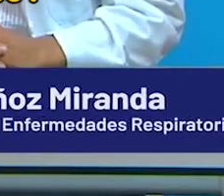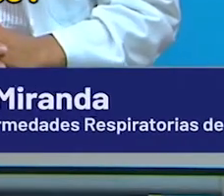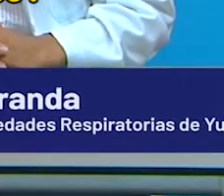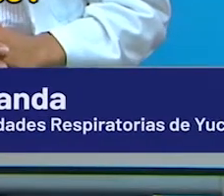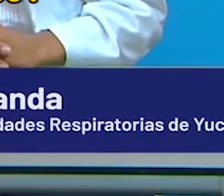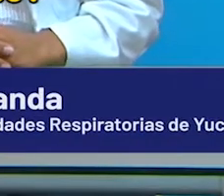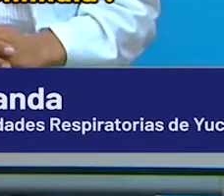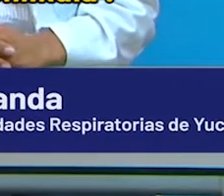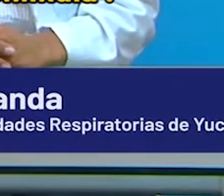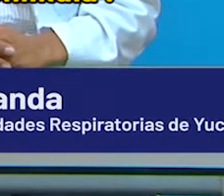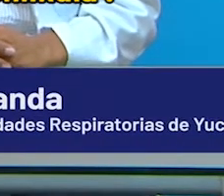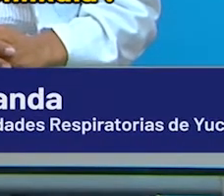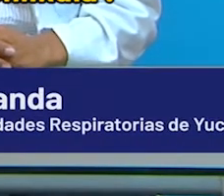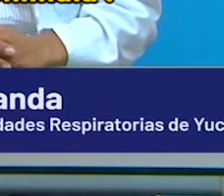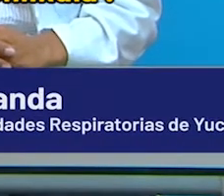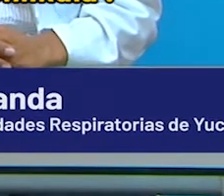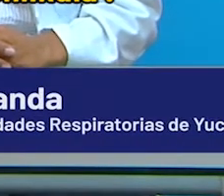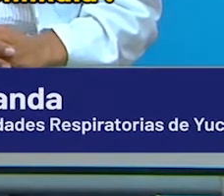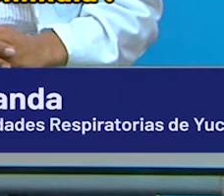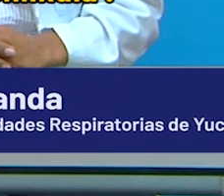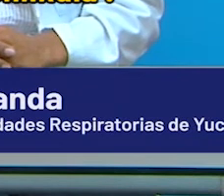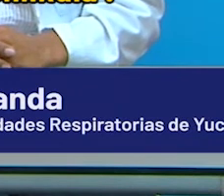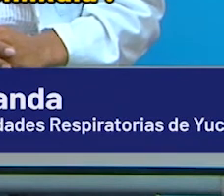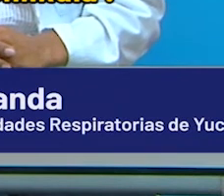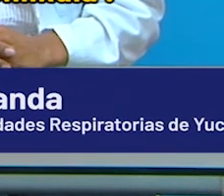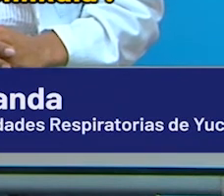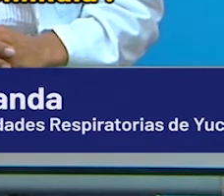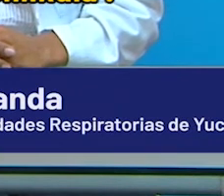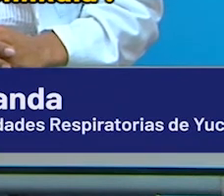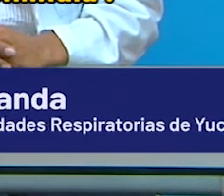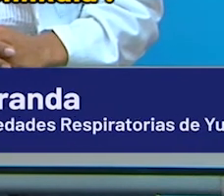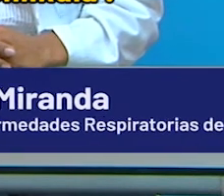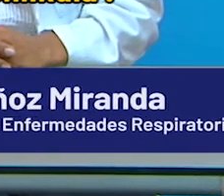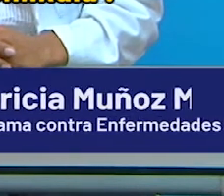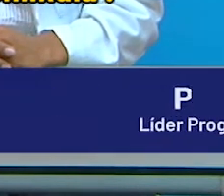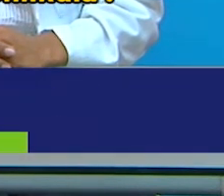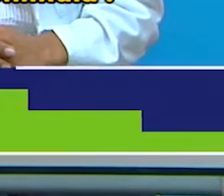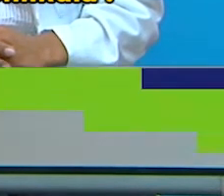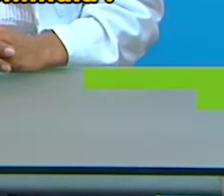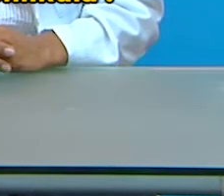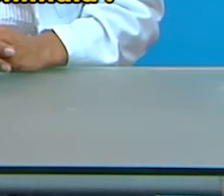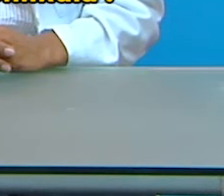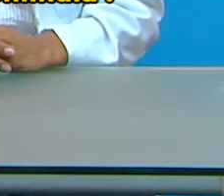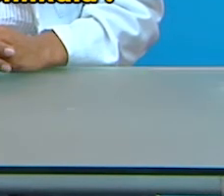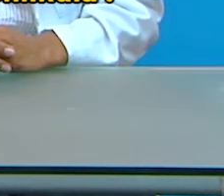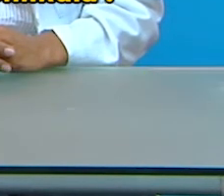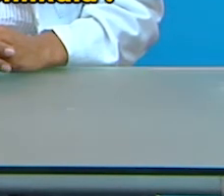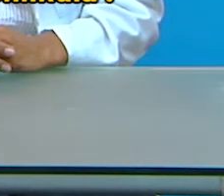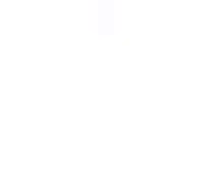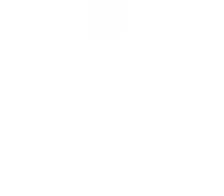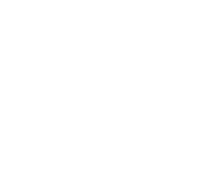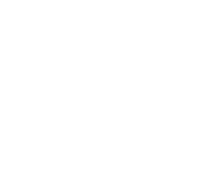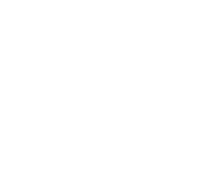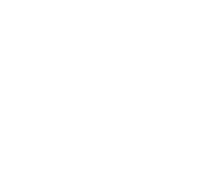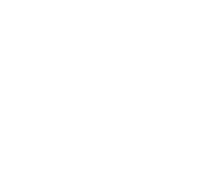hoy, doctor. Muchas gracias, doctora. Estaremos actualizando esta información todos los días por este mismo medio. Muchas gracias.